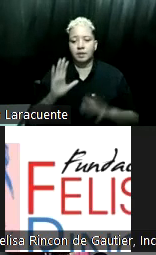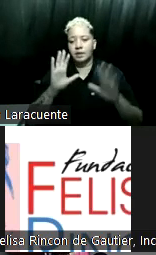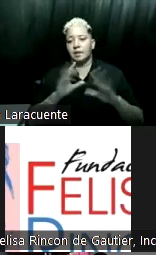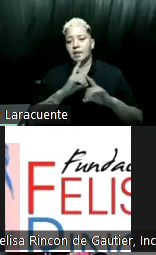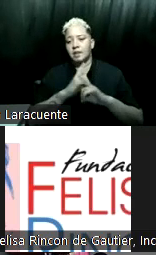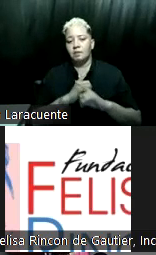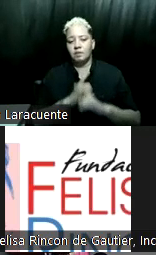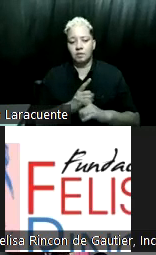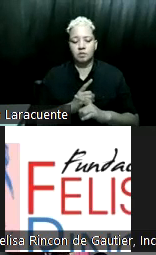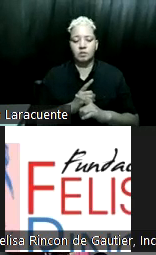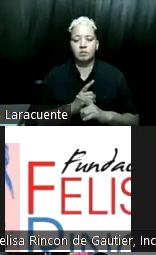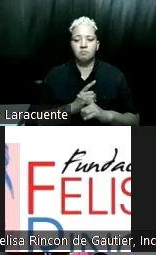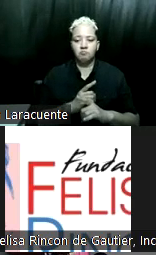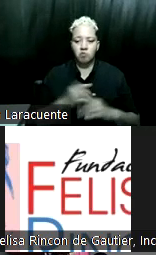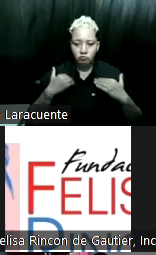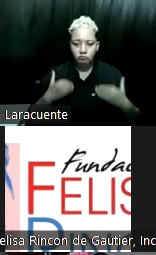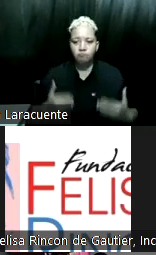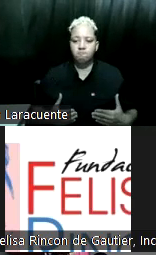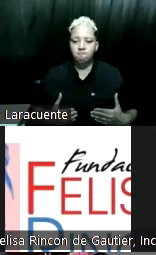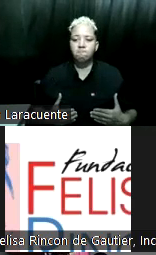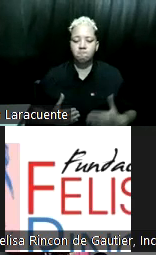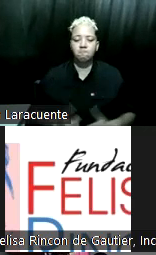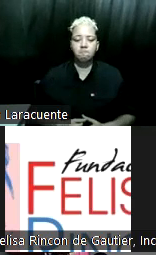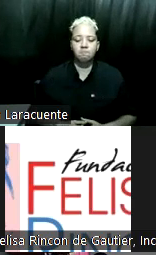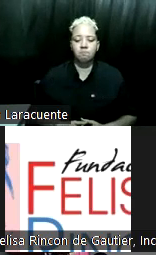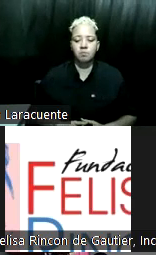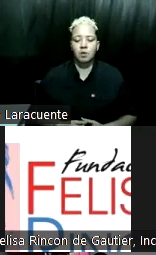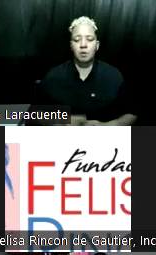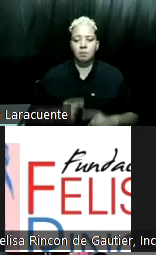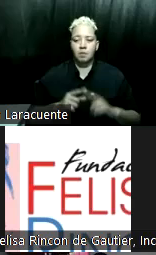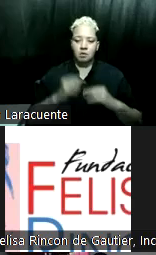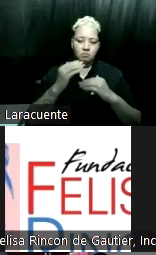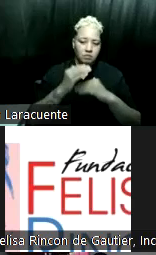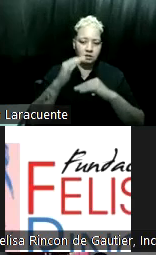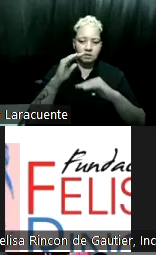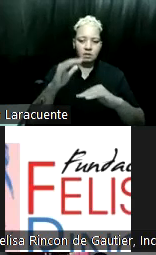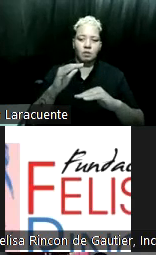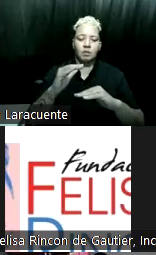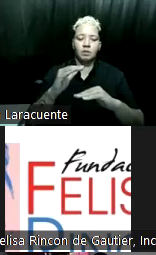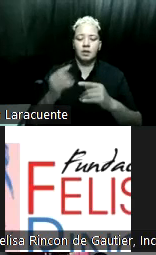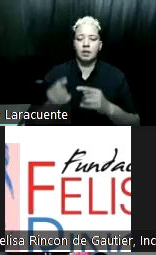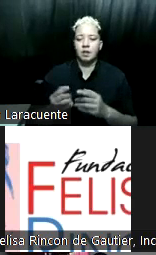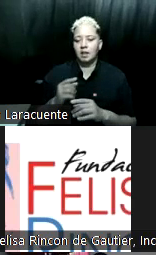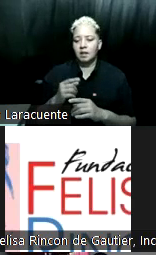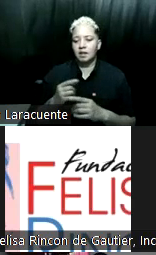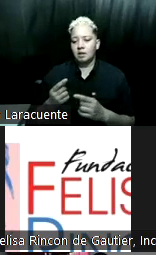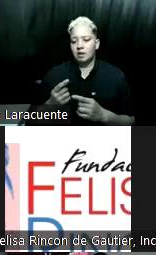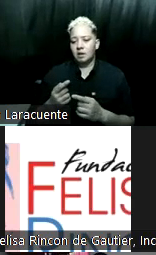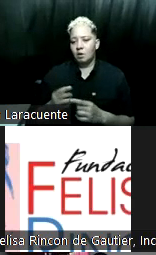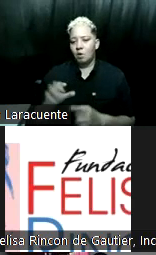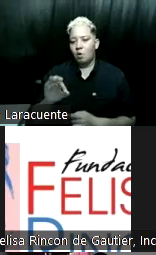y condición física, aunque con ciertas limitaciones ofensivas. O sea, el equipo